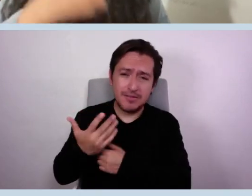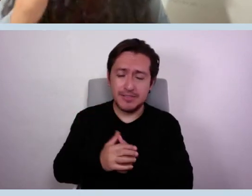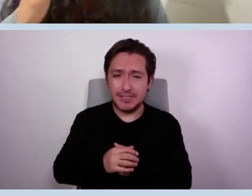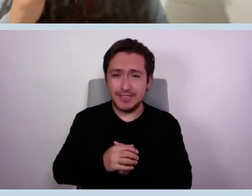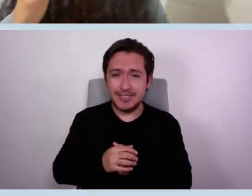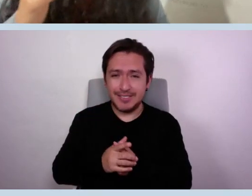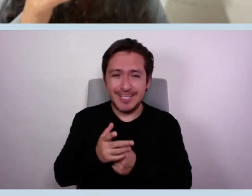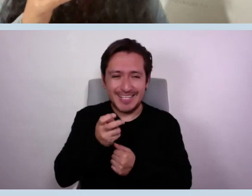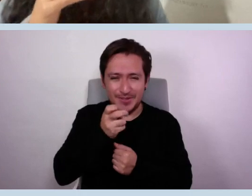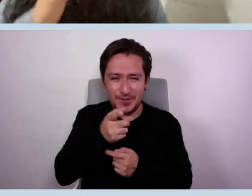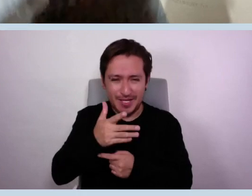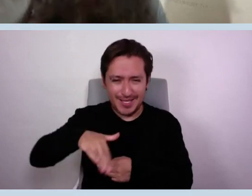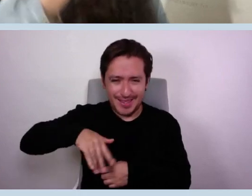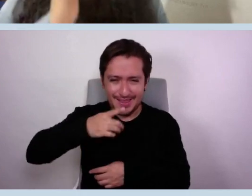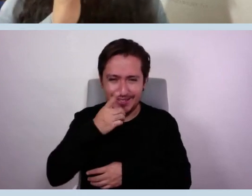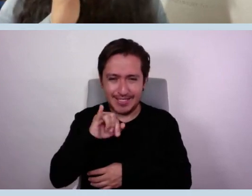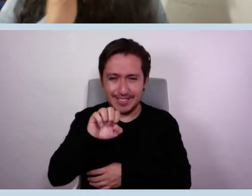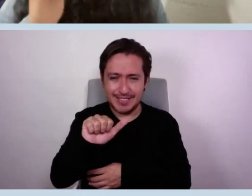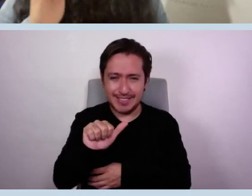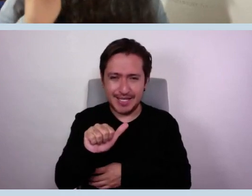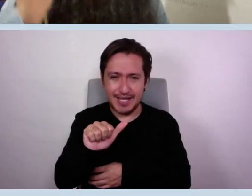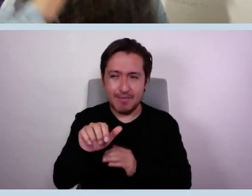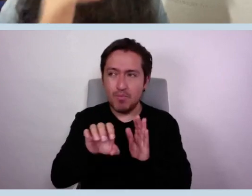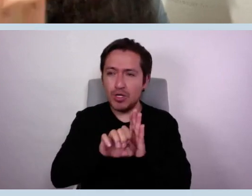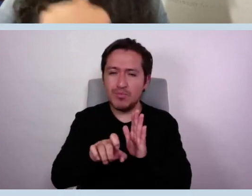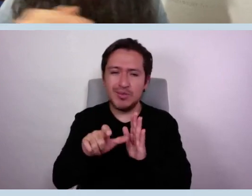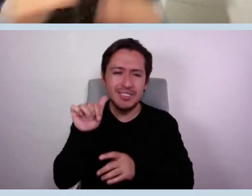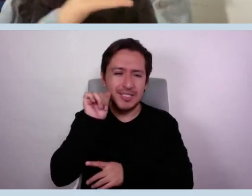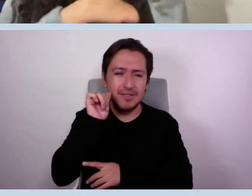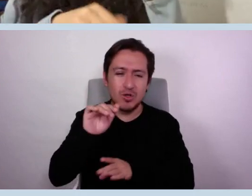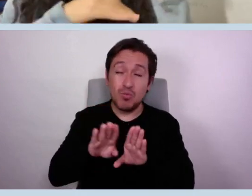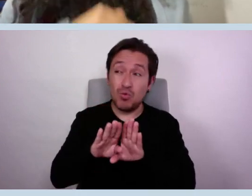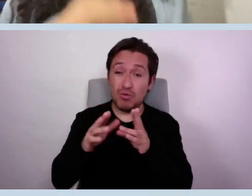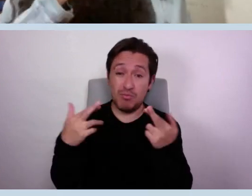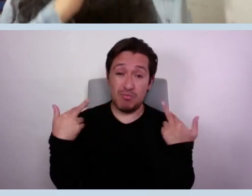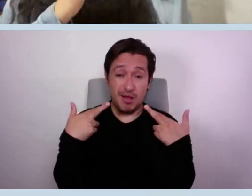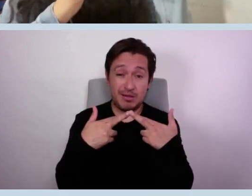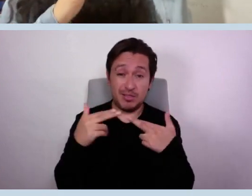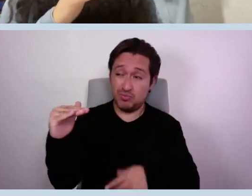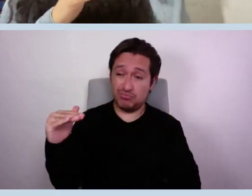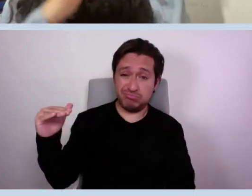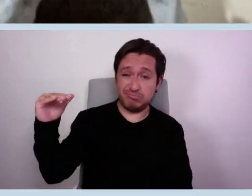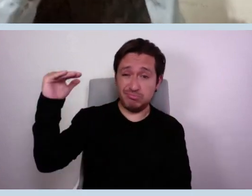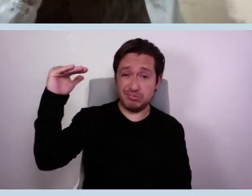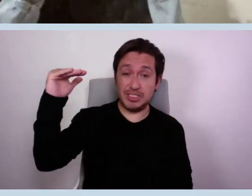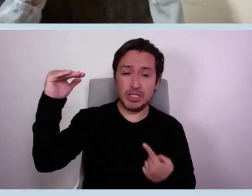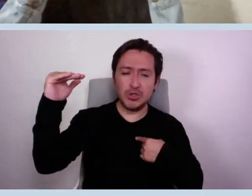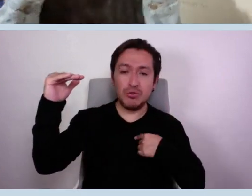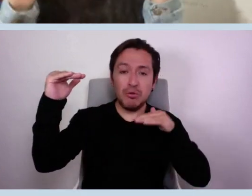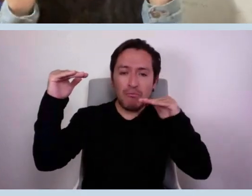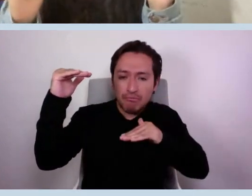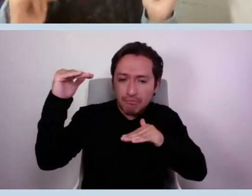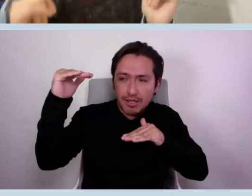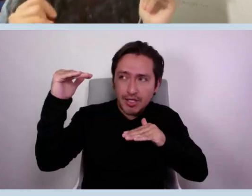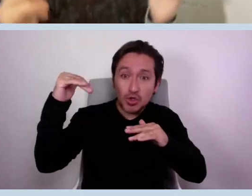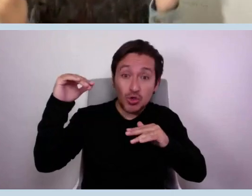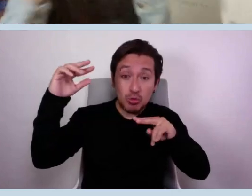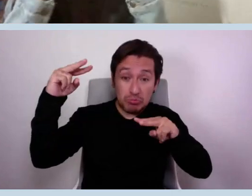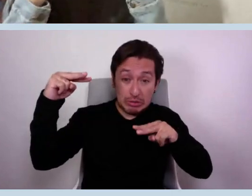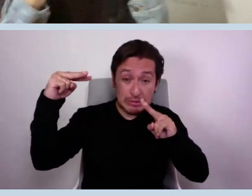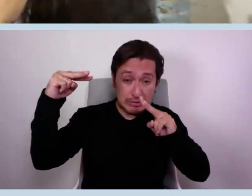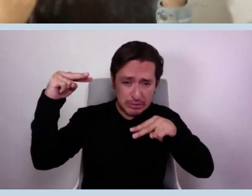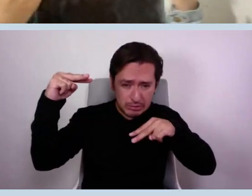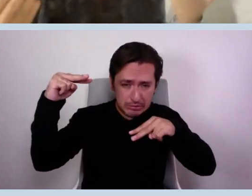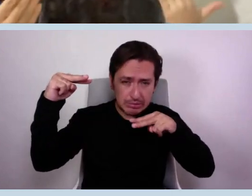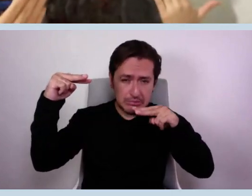mencionabas Isa no de la maestra el maestro y yo estudiante aquí no y no lo veo a los ojos porque